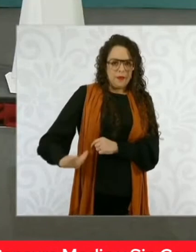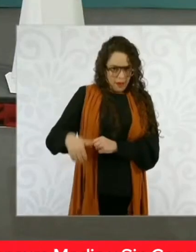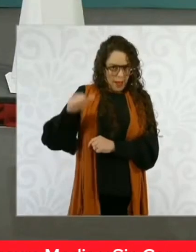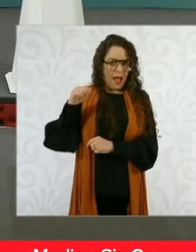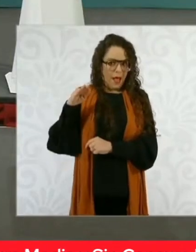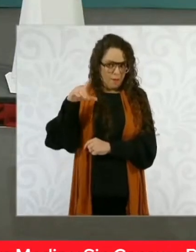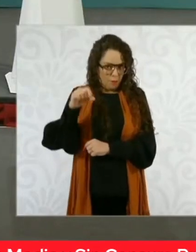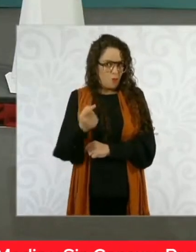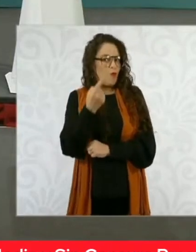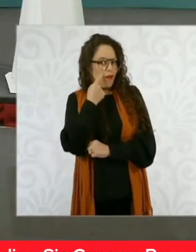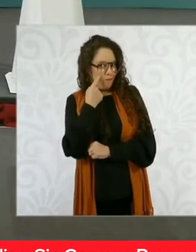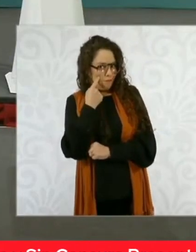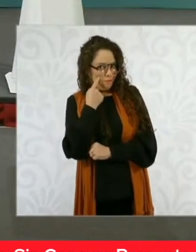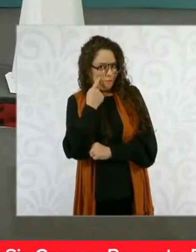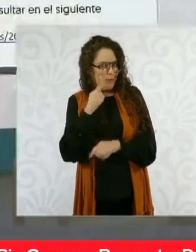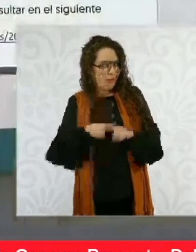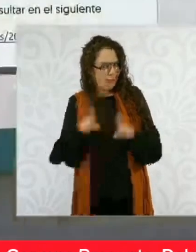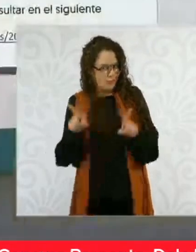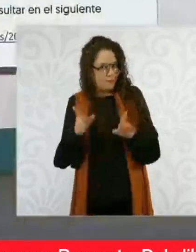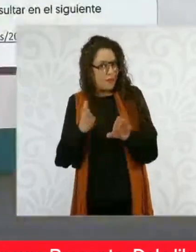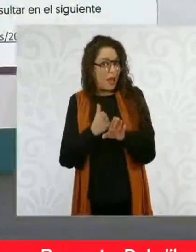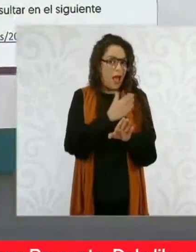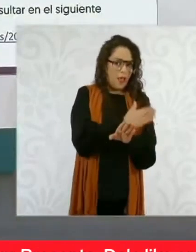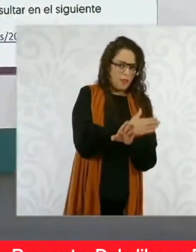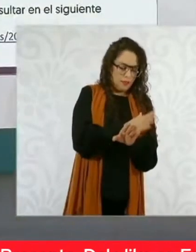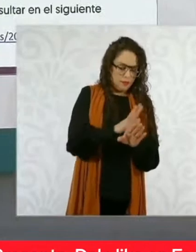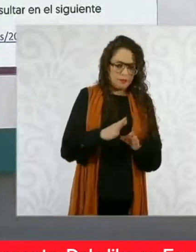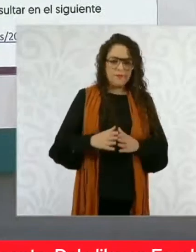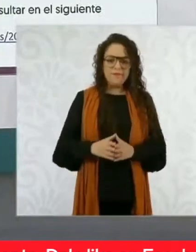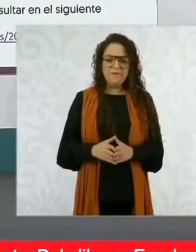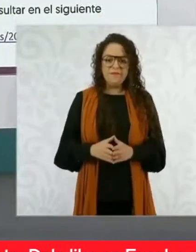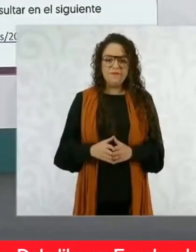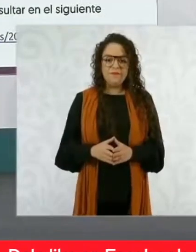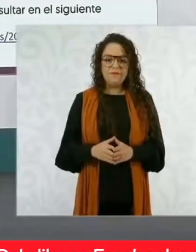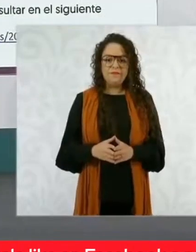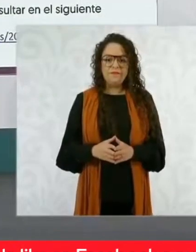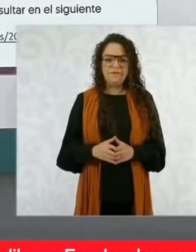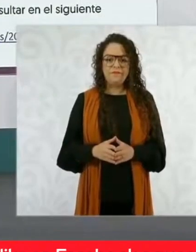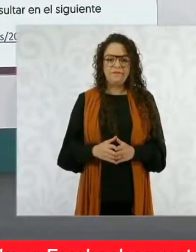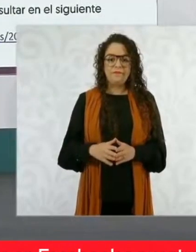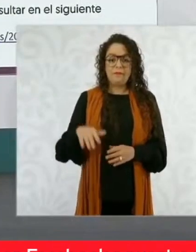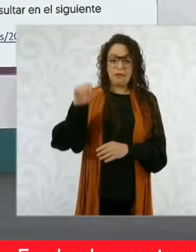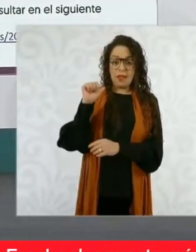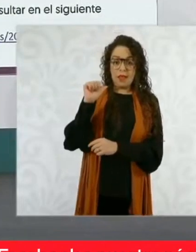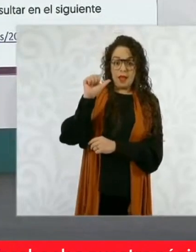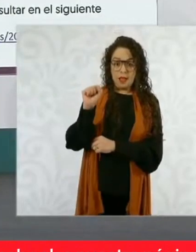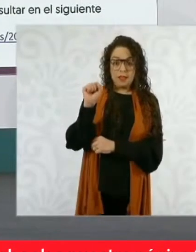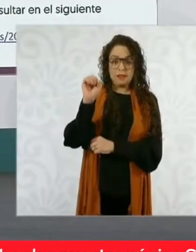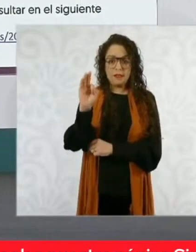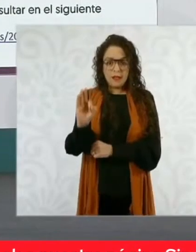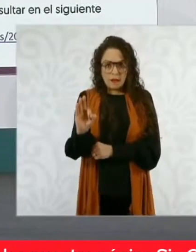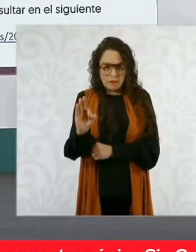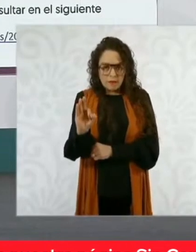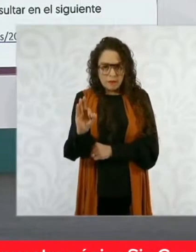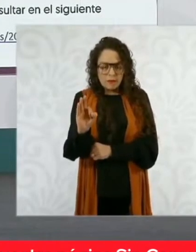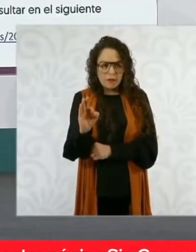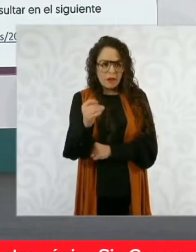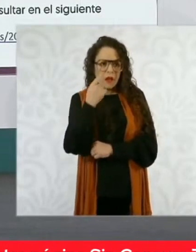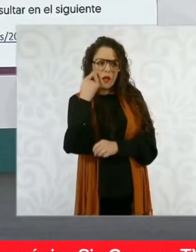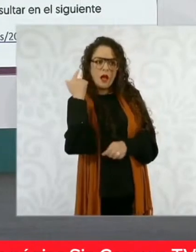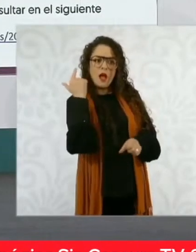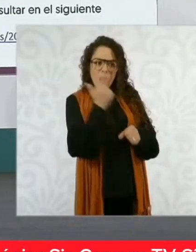importante. Ante la intervención de la Auditoría Superior, ojo, por alguna